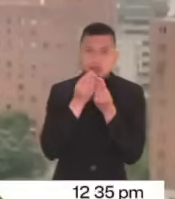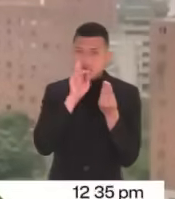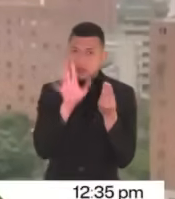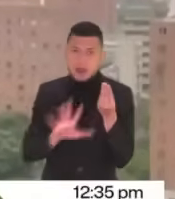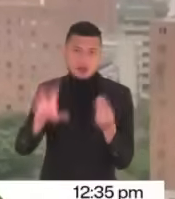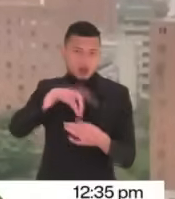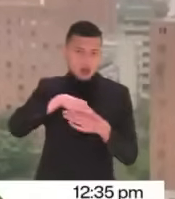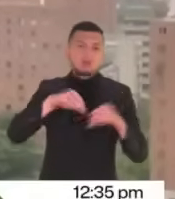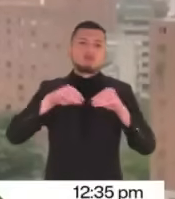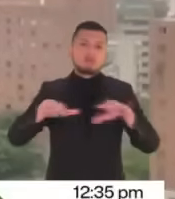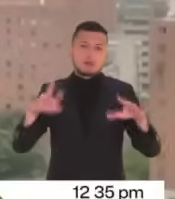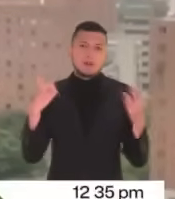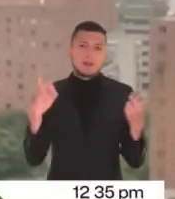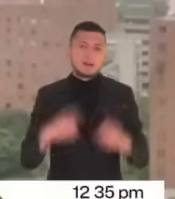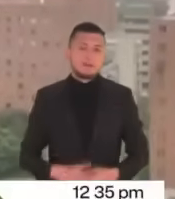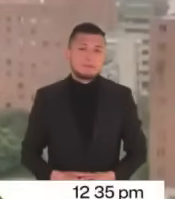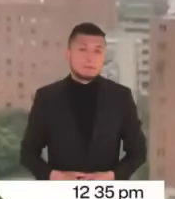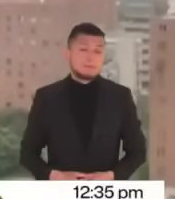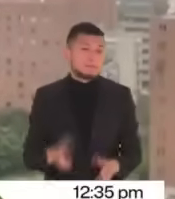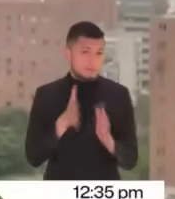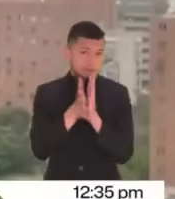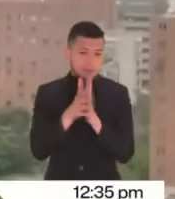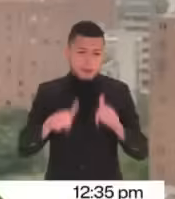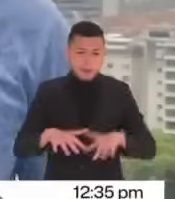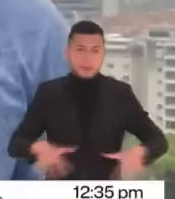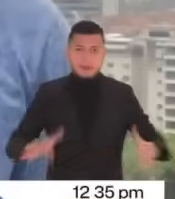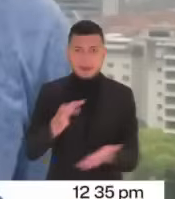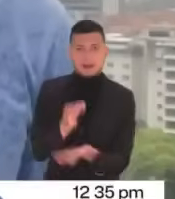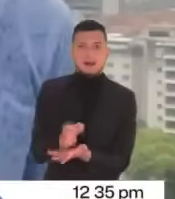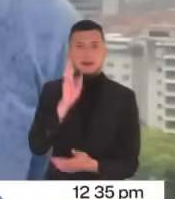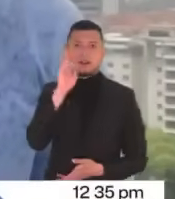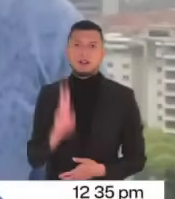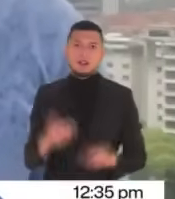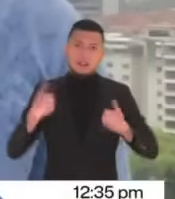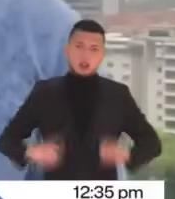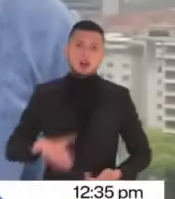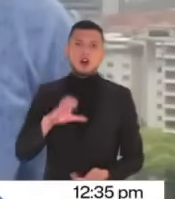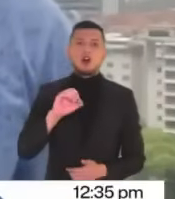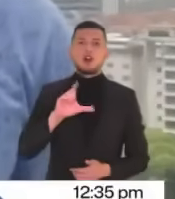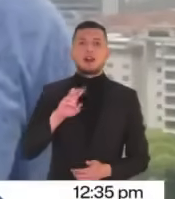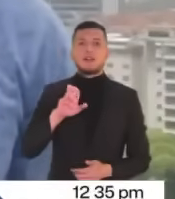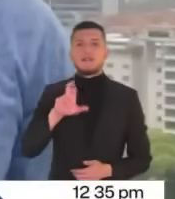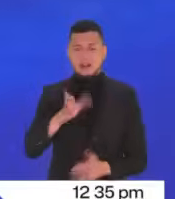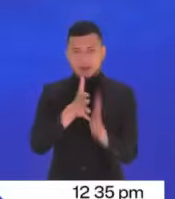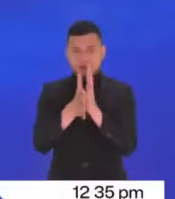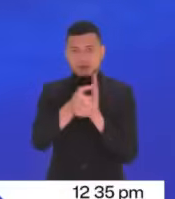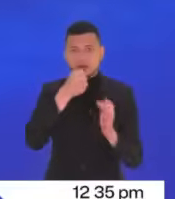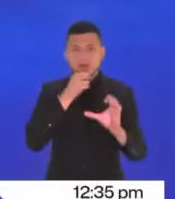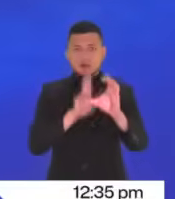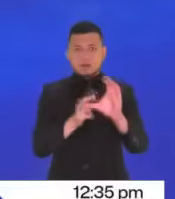Nacional Electoral. Es la información desde Caracas. Yo soy Oliver Fernández para Noticias RCN. Oliver, gracias.